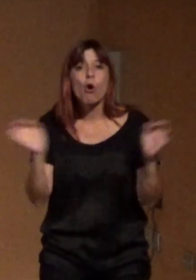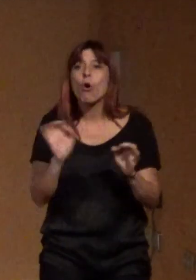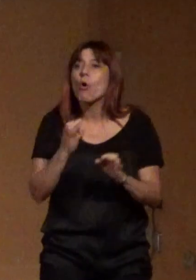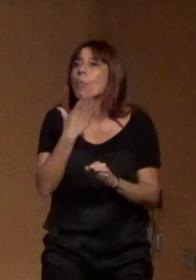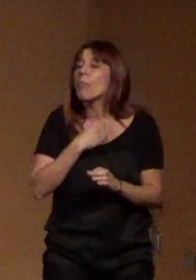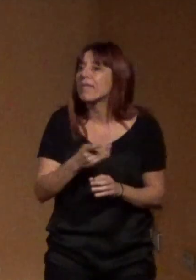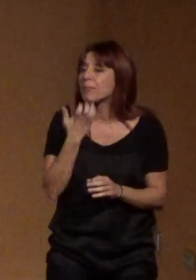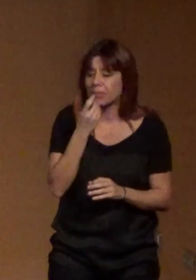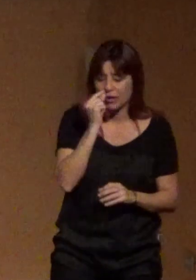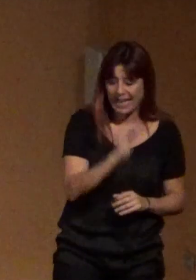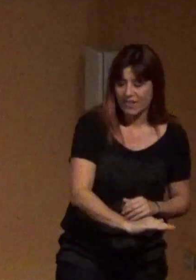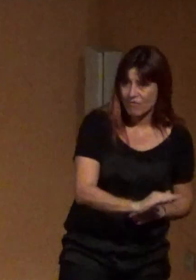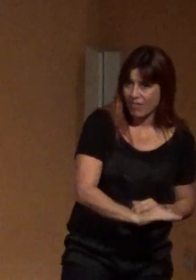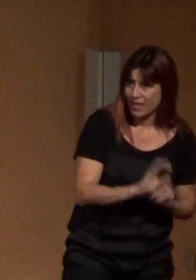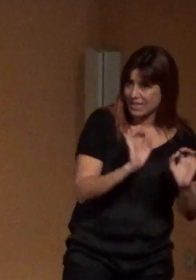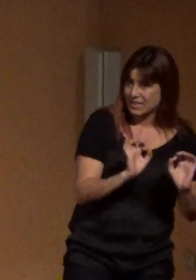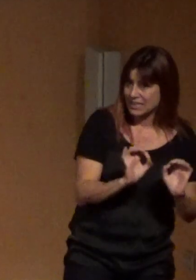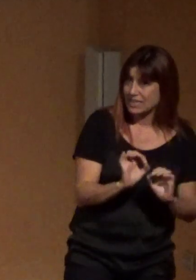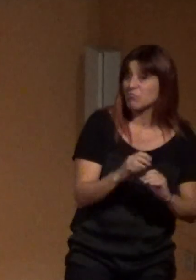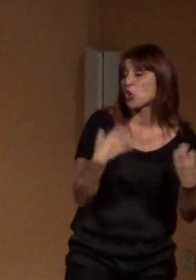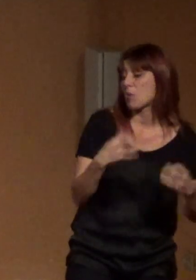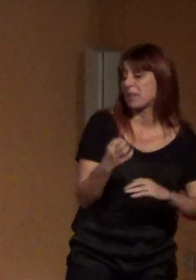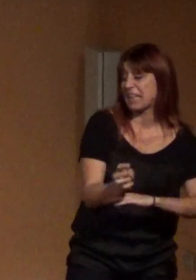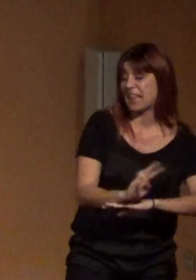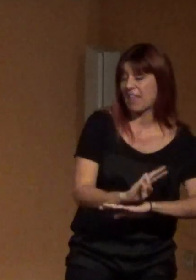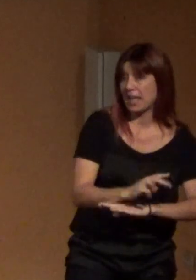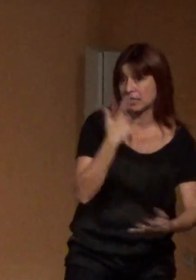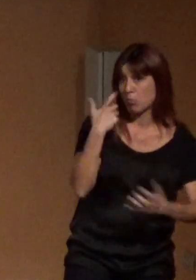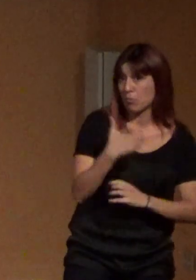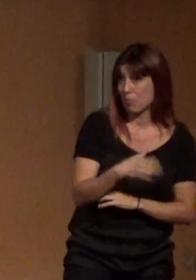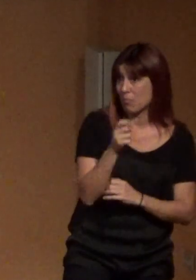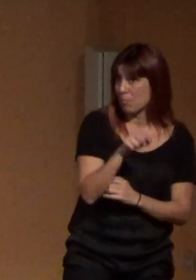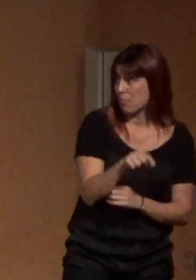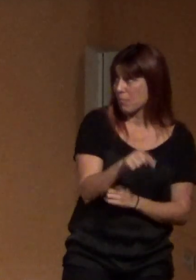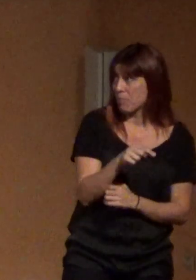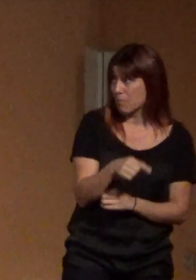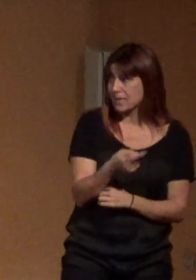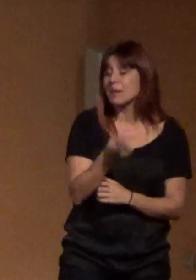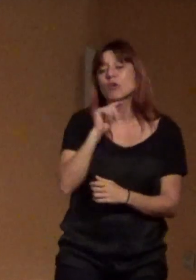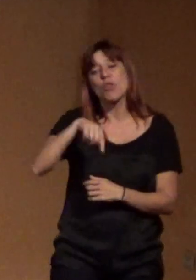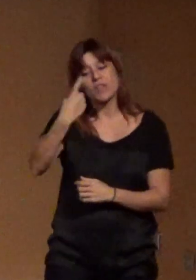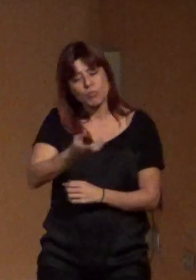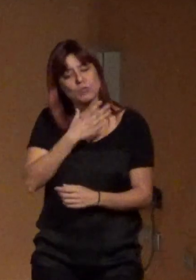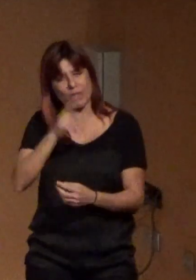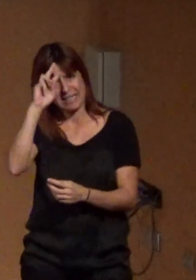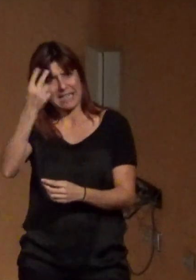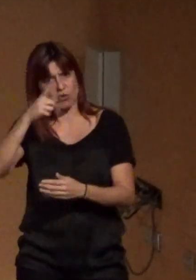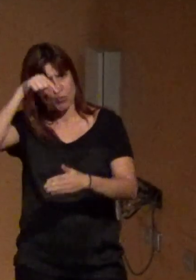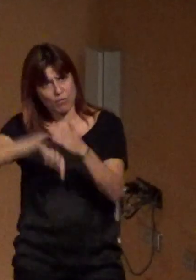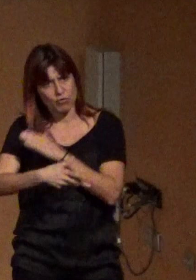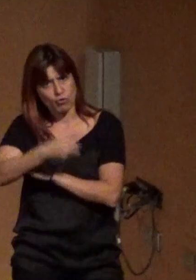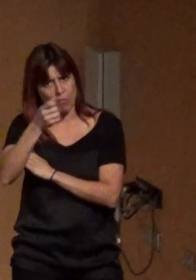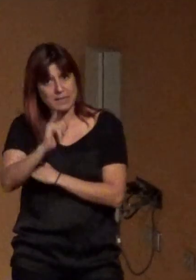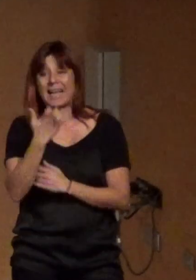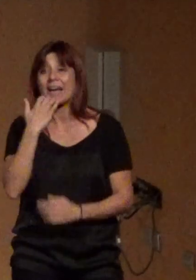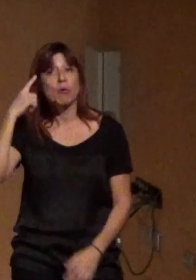irritabilidad, en la infancia lo más típico es un TDAH, aparentemente un TDAH, y en la adolescencia pues trastornos más relevantes, retraso cognitivo, falta de